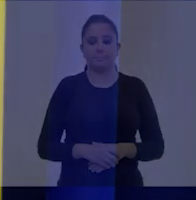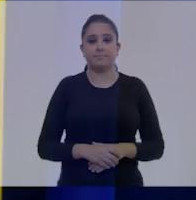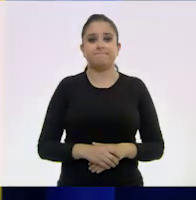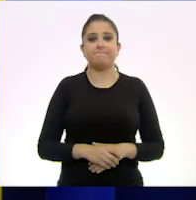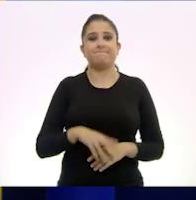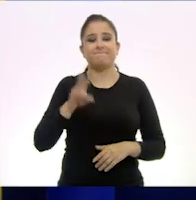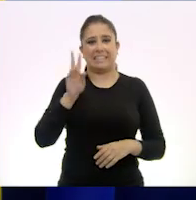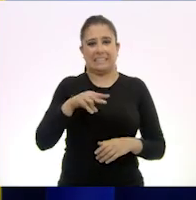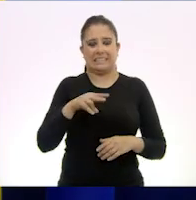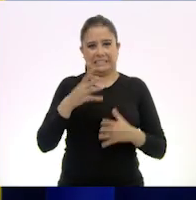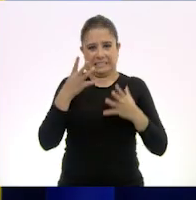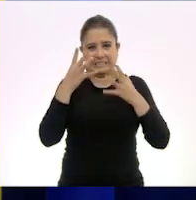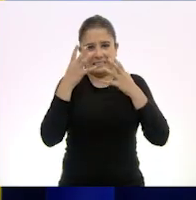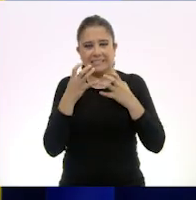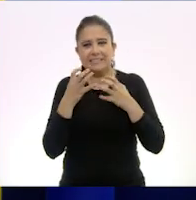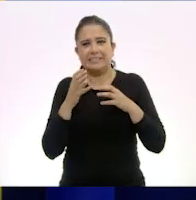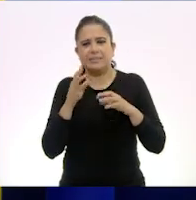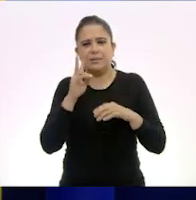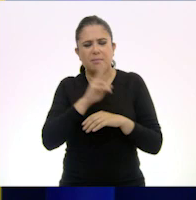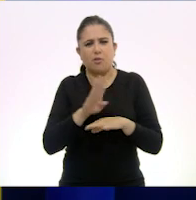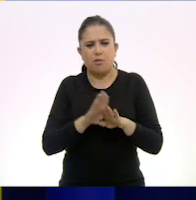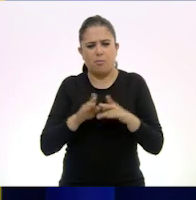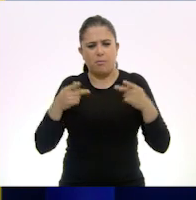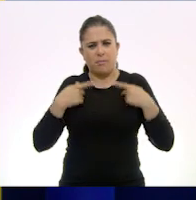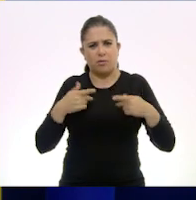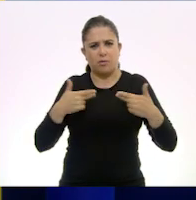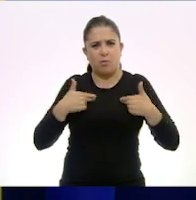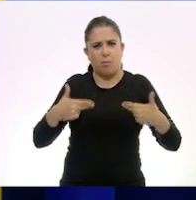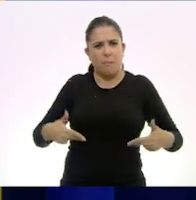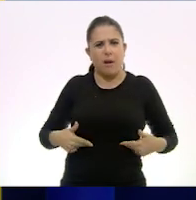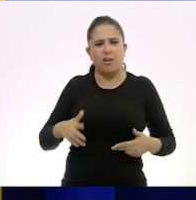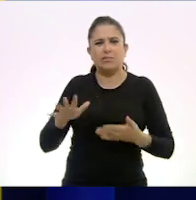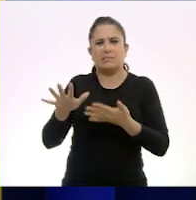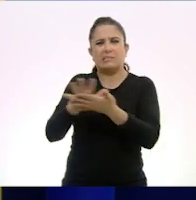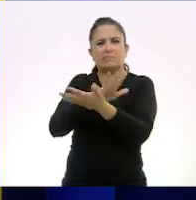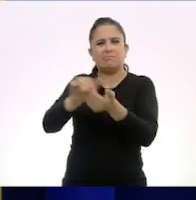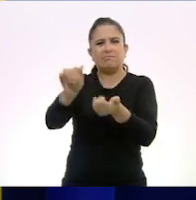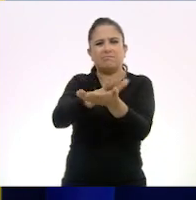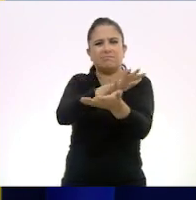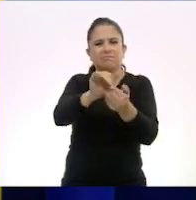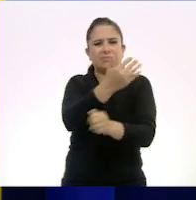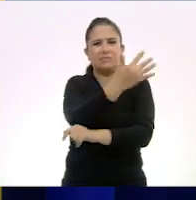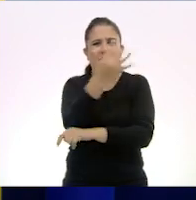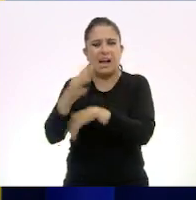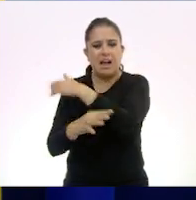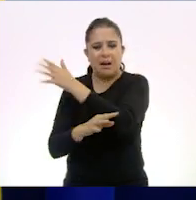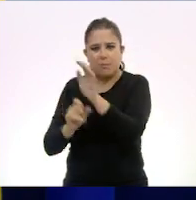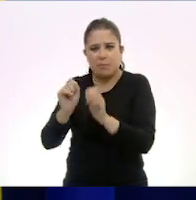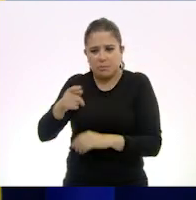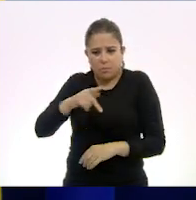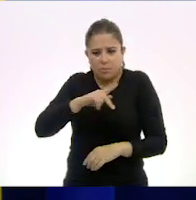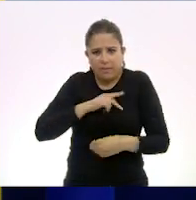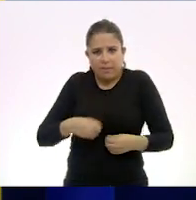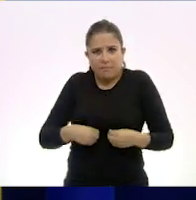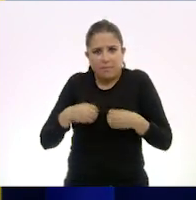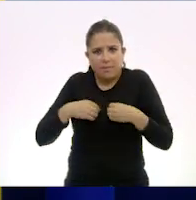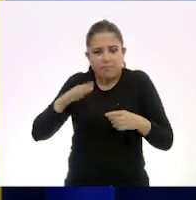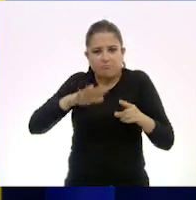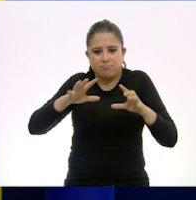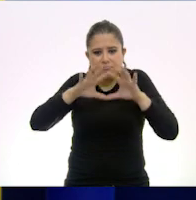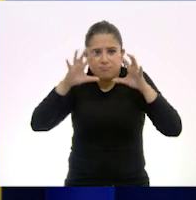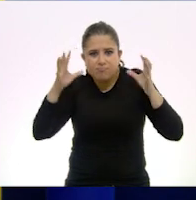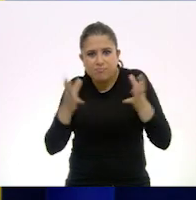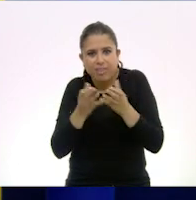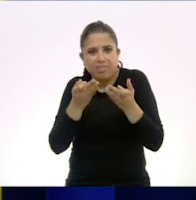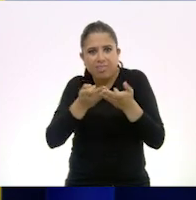Es muy triste ver cómo nosotros los seres humanos estamos acabando con nuestro propio hábitat, con nuestro planeta. Son